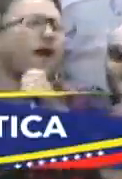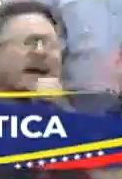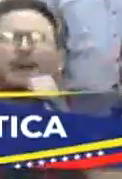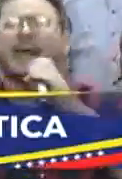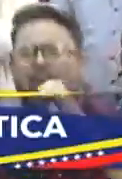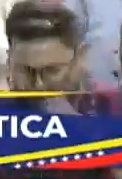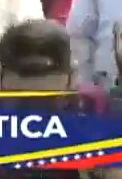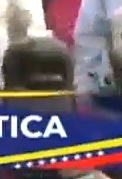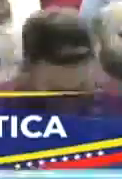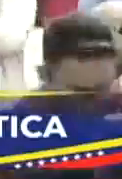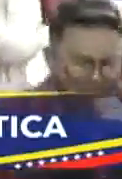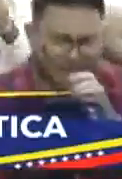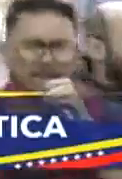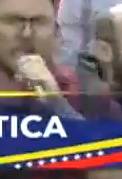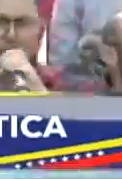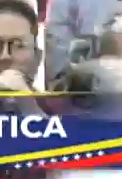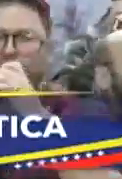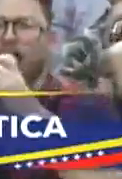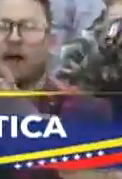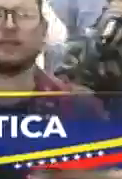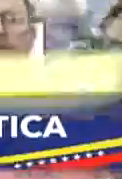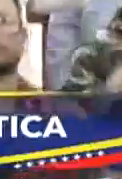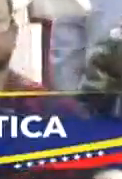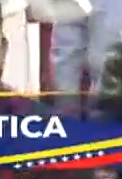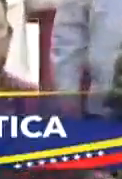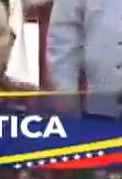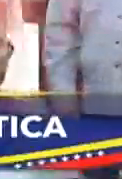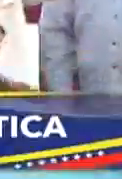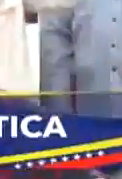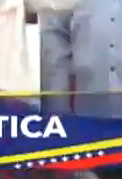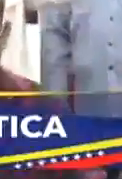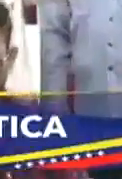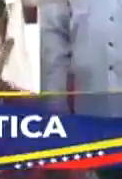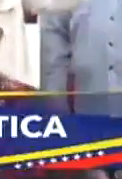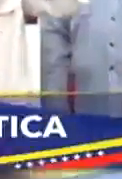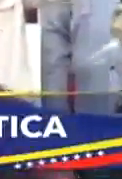recibe. A la juventud venezolana